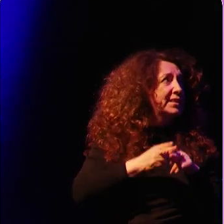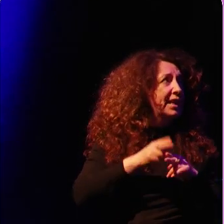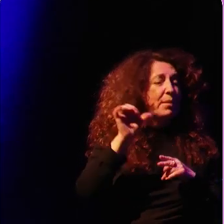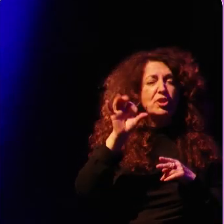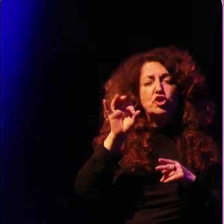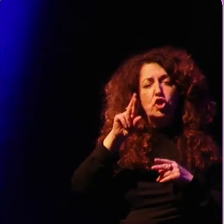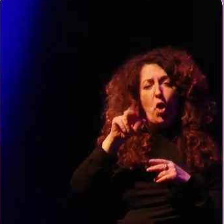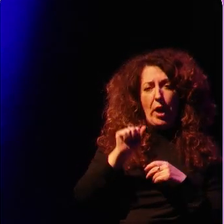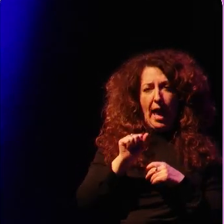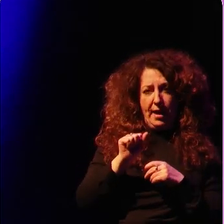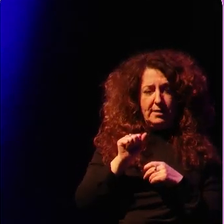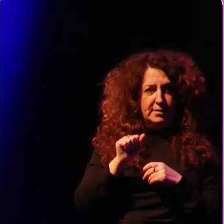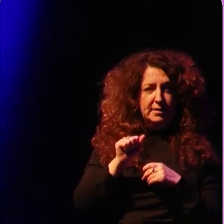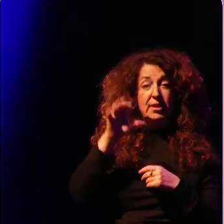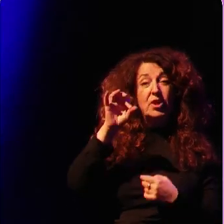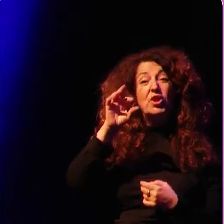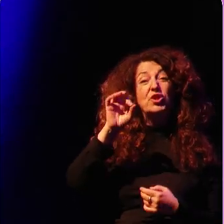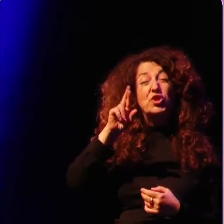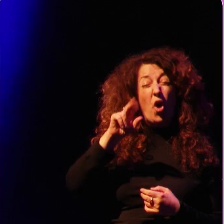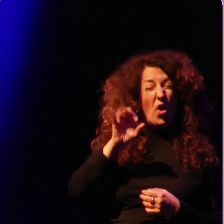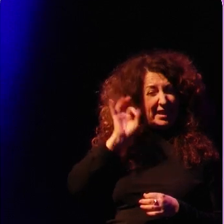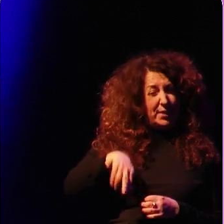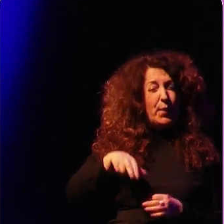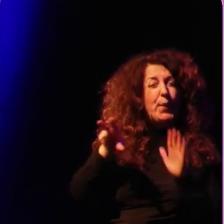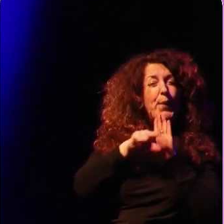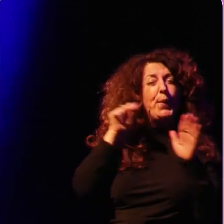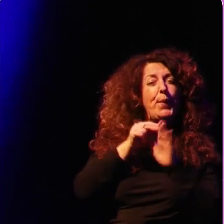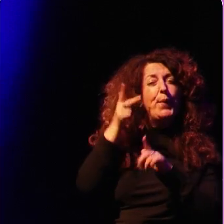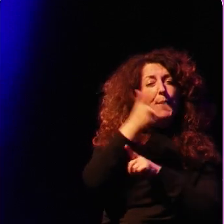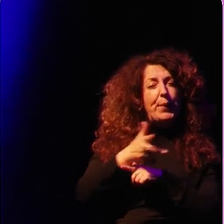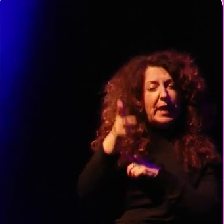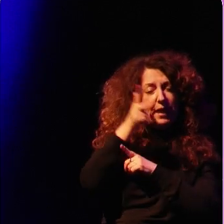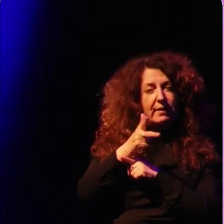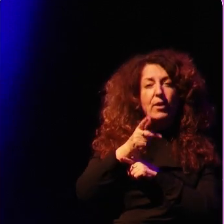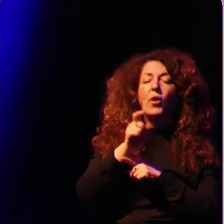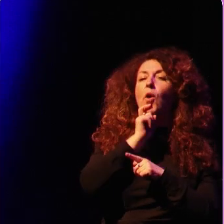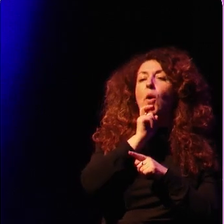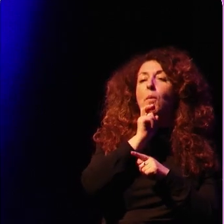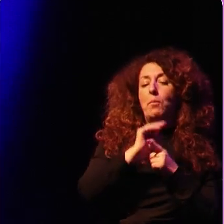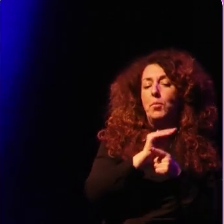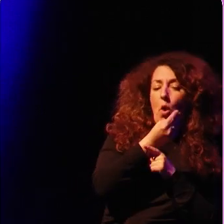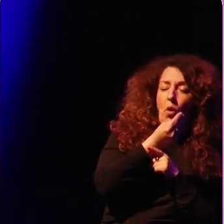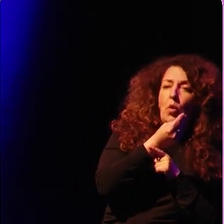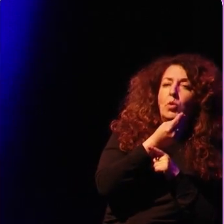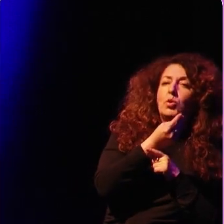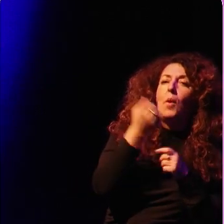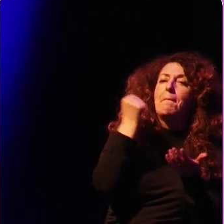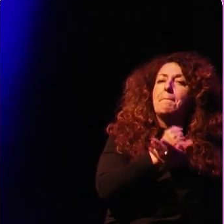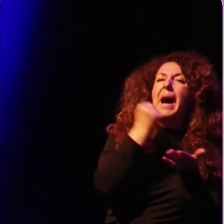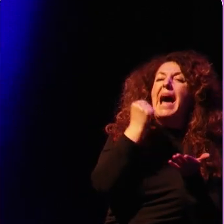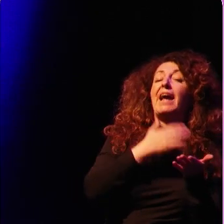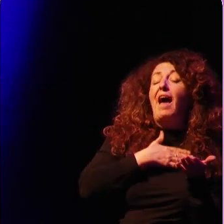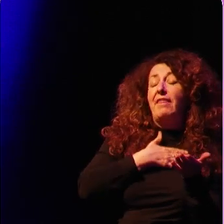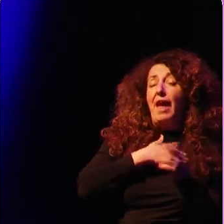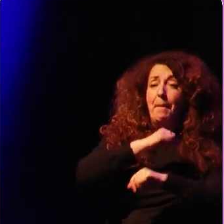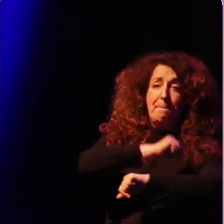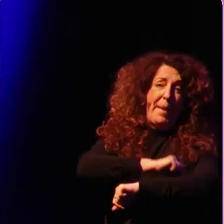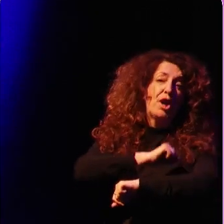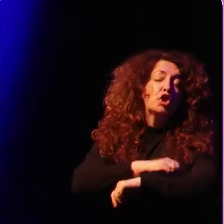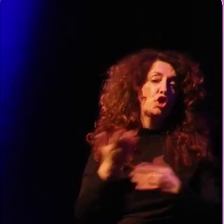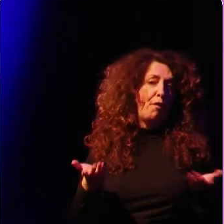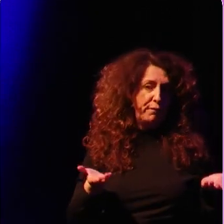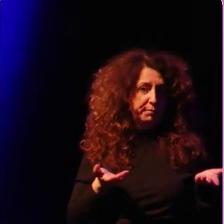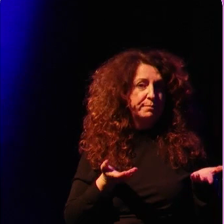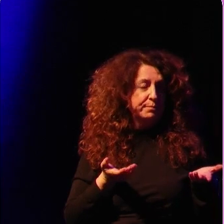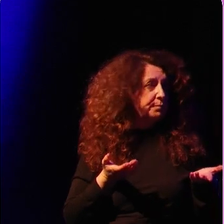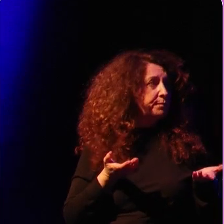Esto es vídeo generado a partir de un prompt. Marca Microsoft.